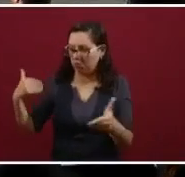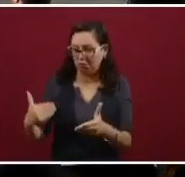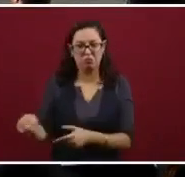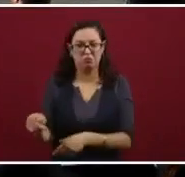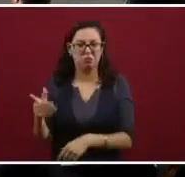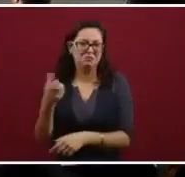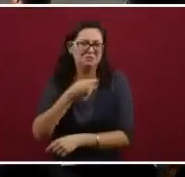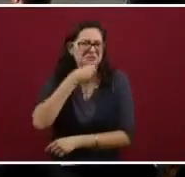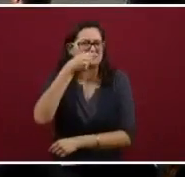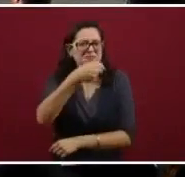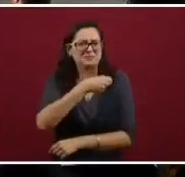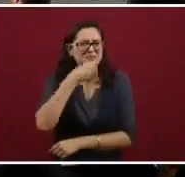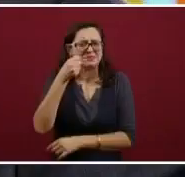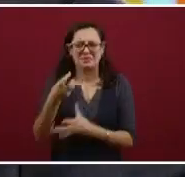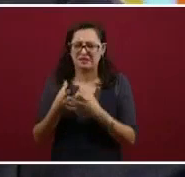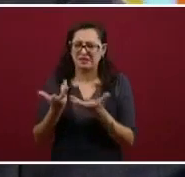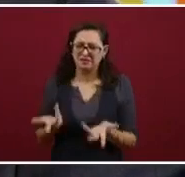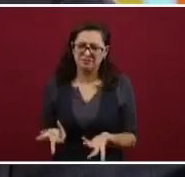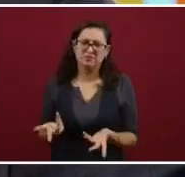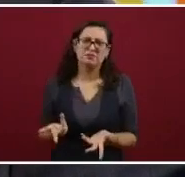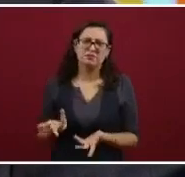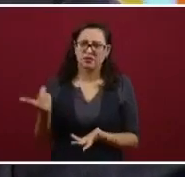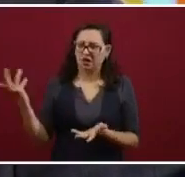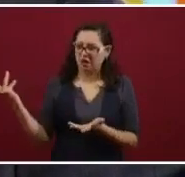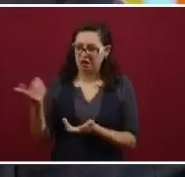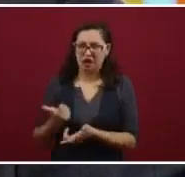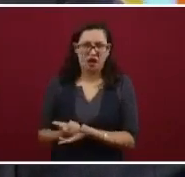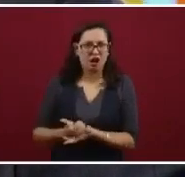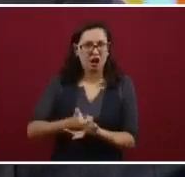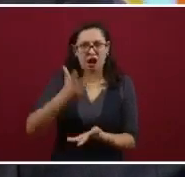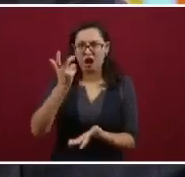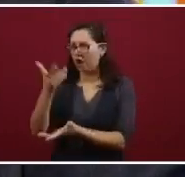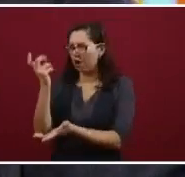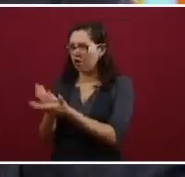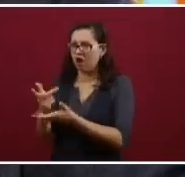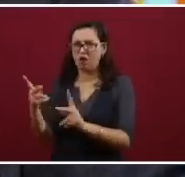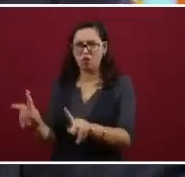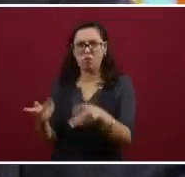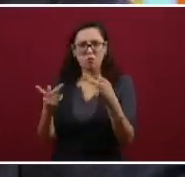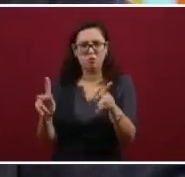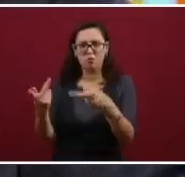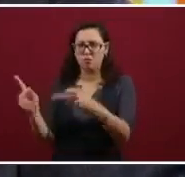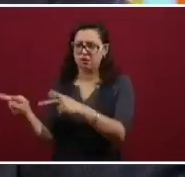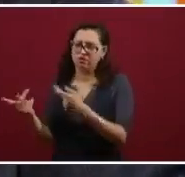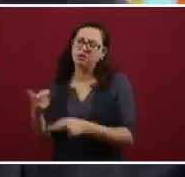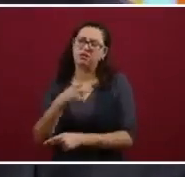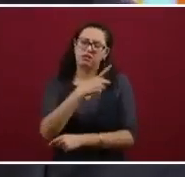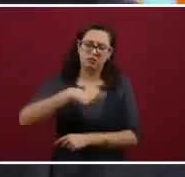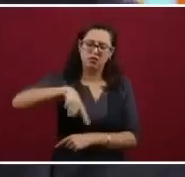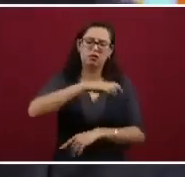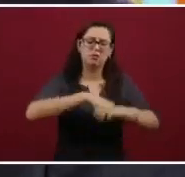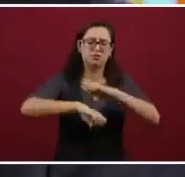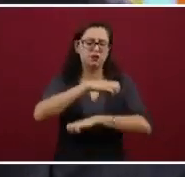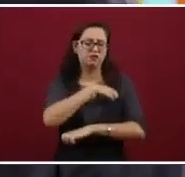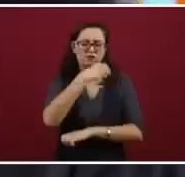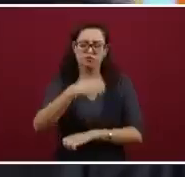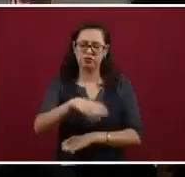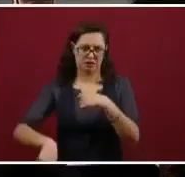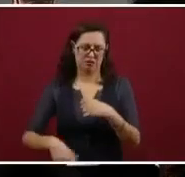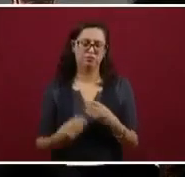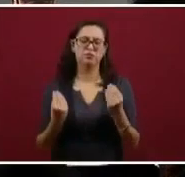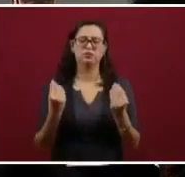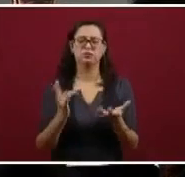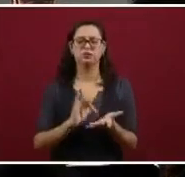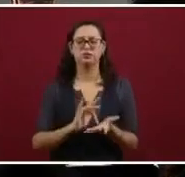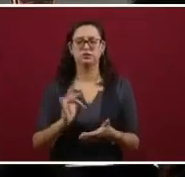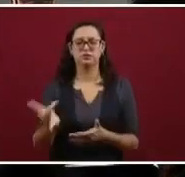tan altos, que inviertan siquiera en renovar los cilindros de gas, que representa un peligro para la población el no renovarlo. Muchas gracias.